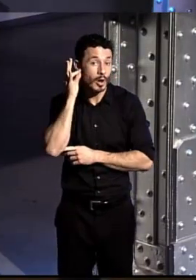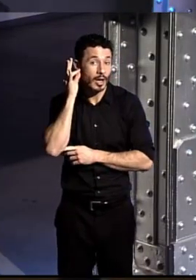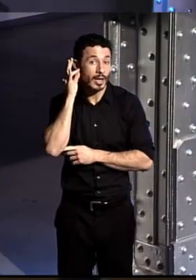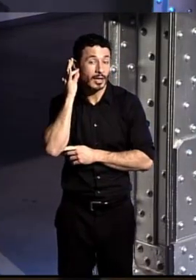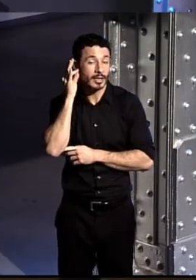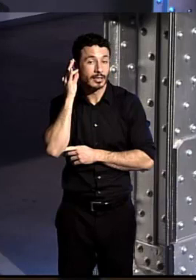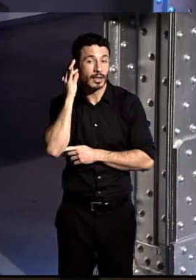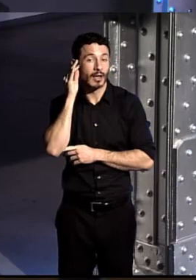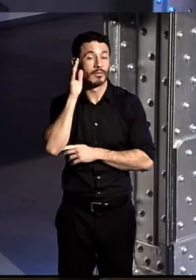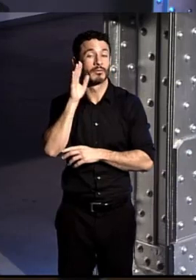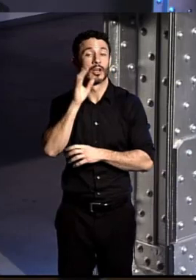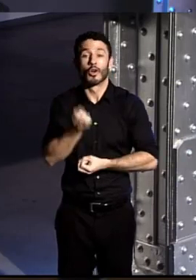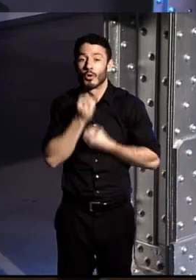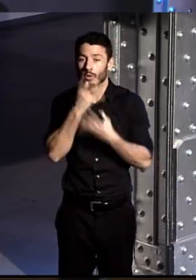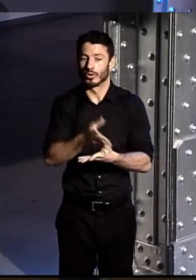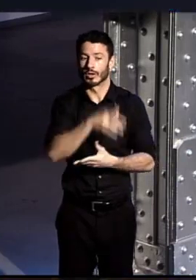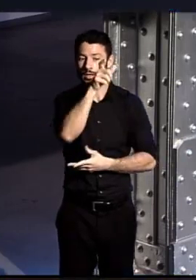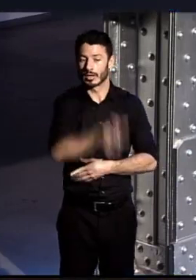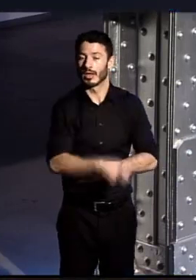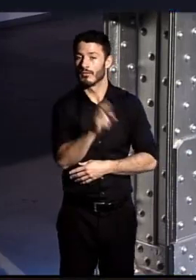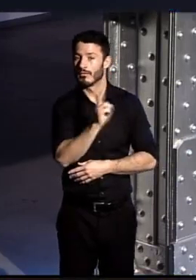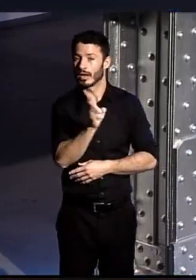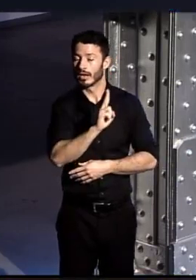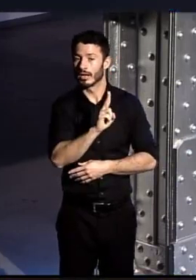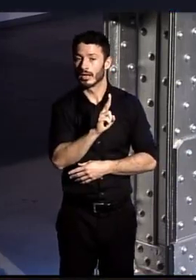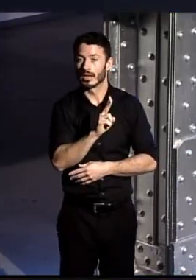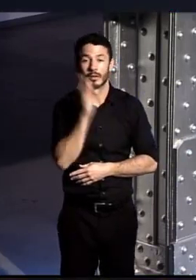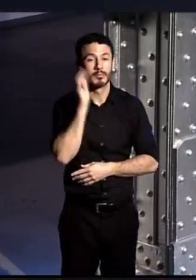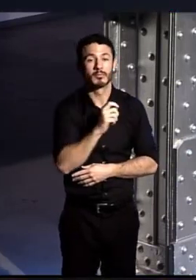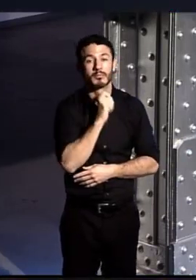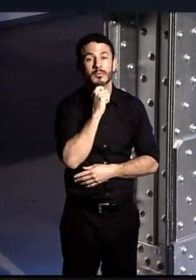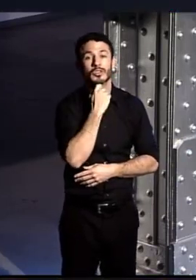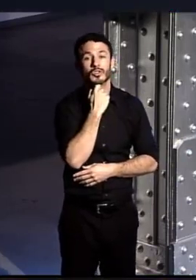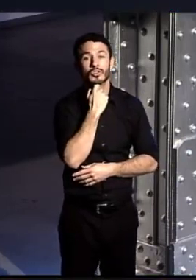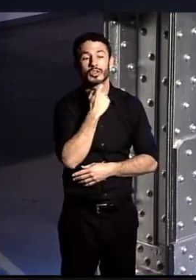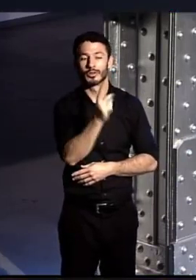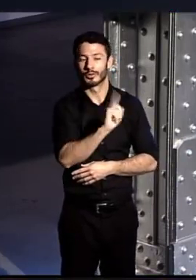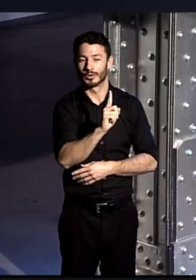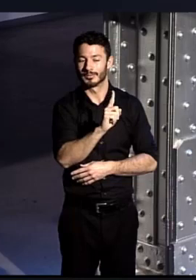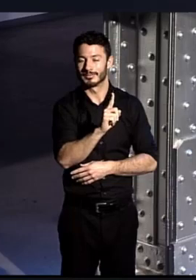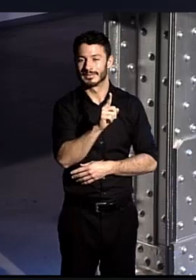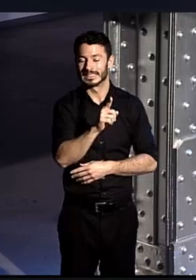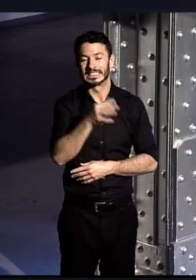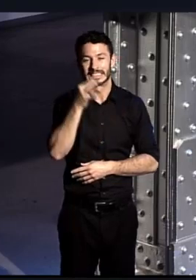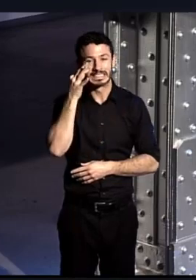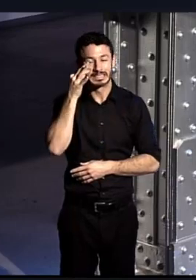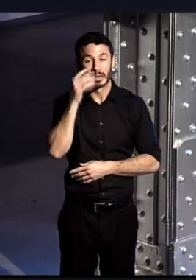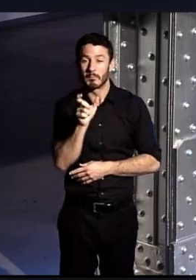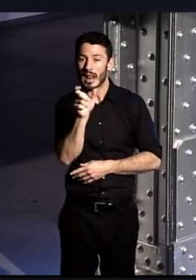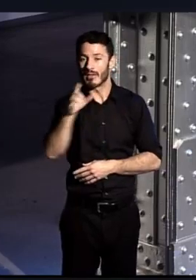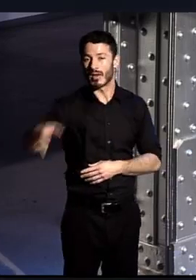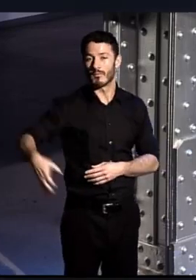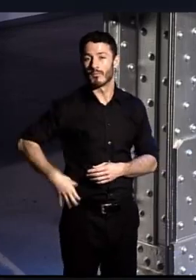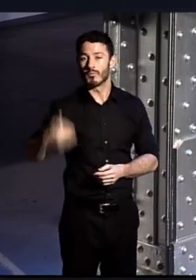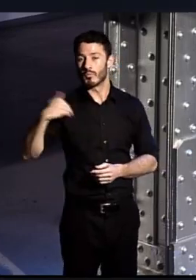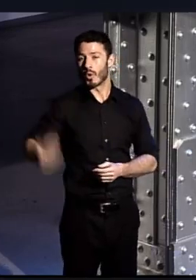la misoginia lo que estaba en Verne, sino que era un hijo de su tiempo. Me parece que ha salido más la palabra burgués que misógino en este caso.